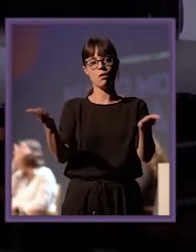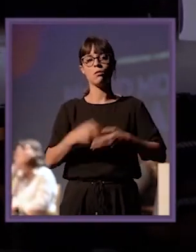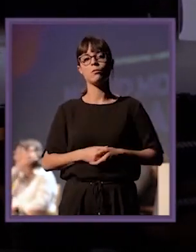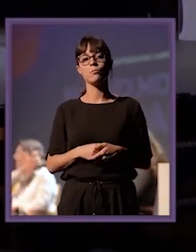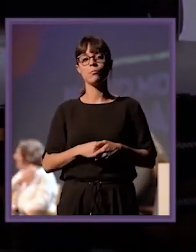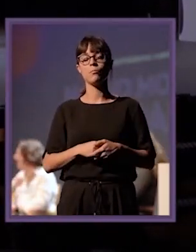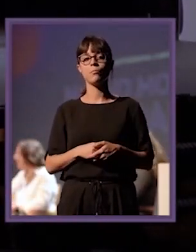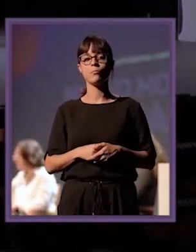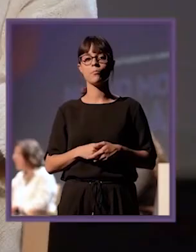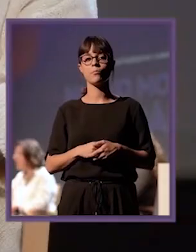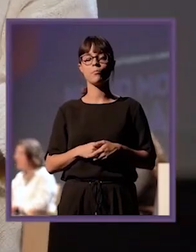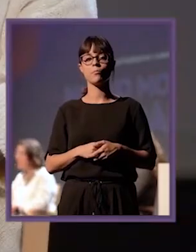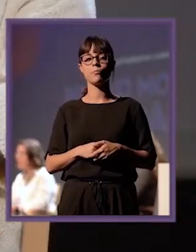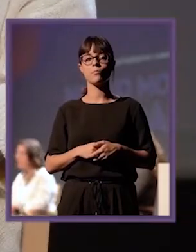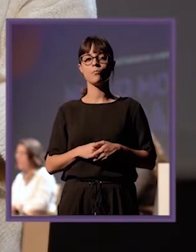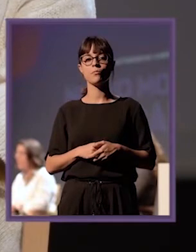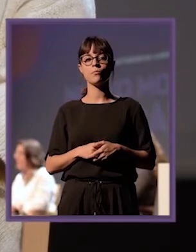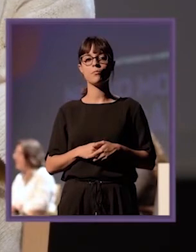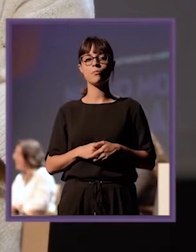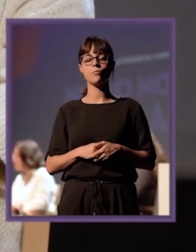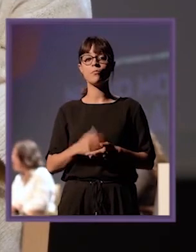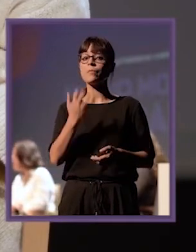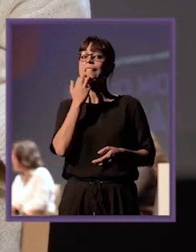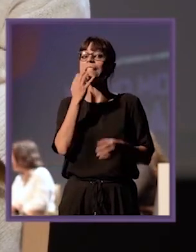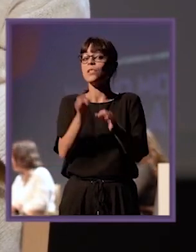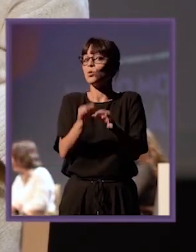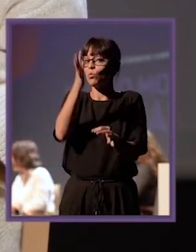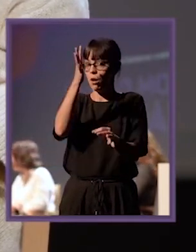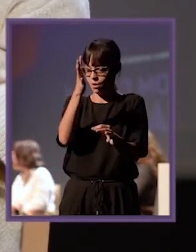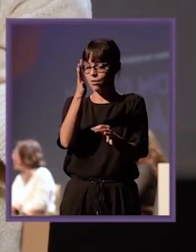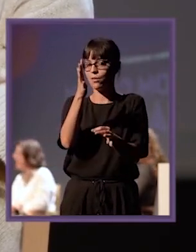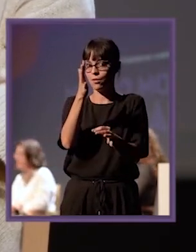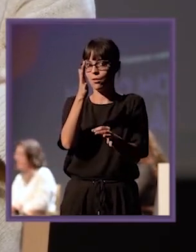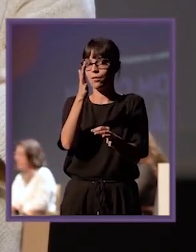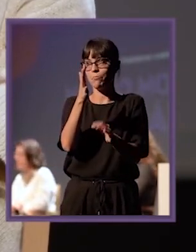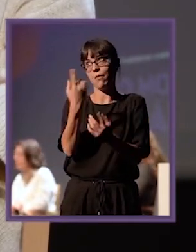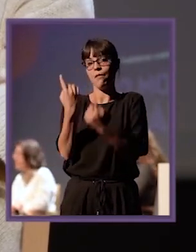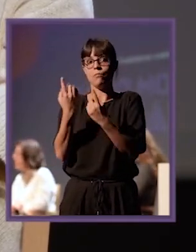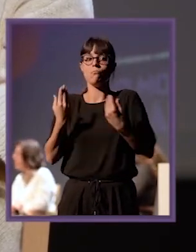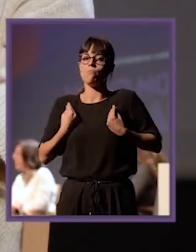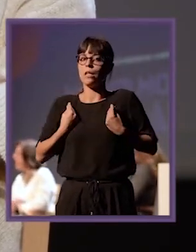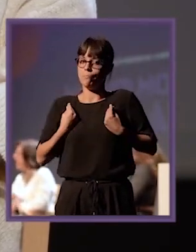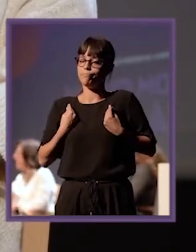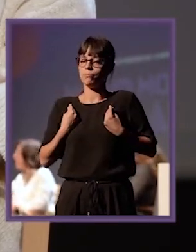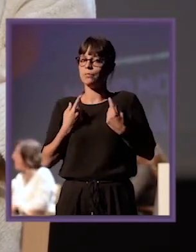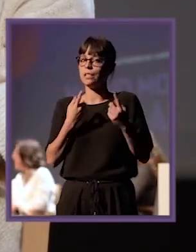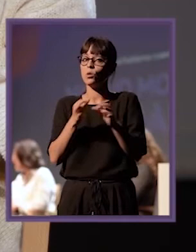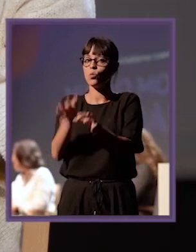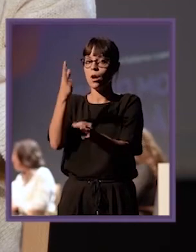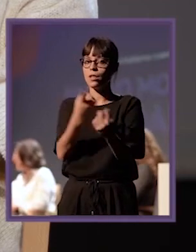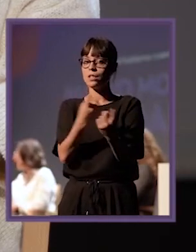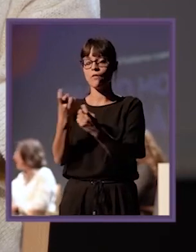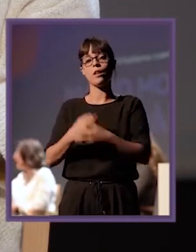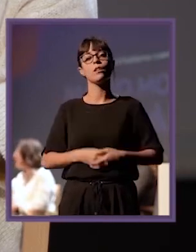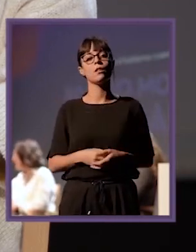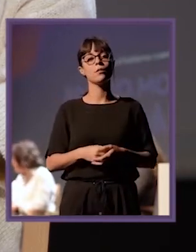escuchen luego, y digo un poquito de suerte porque en la vida hay que tener suerte para poder vivirla, y a veces nos olvidamos de ello, la vida nos dará